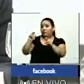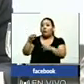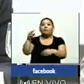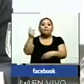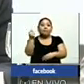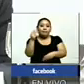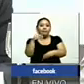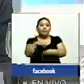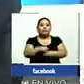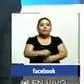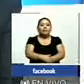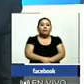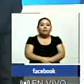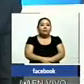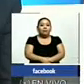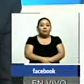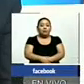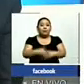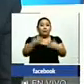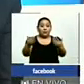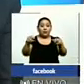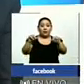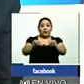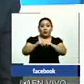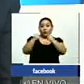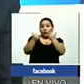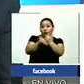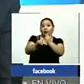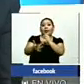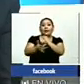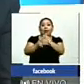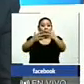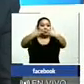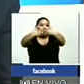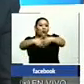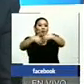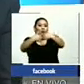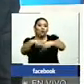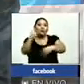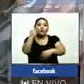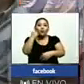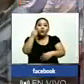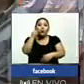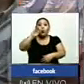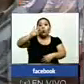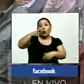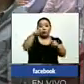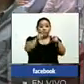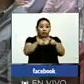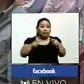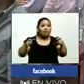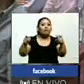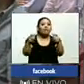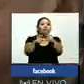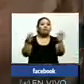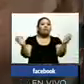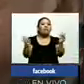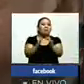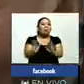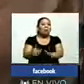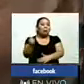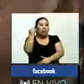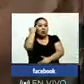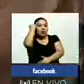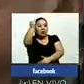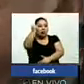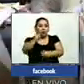fundamental. La Asociación de Técnicos Azucareros de El Salvador realizó su cuarto congreso denominado Innovación y